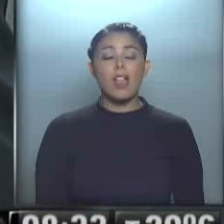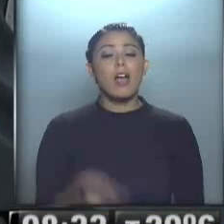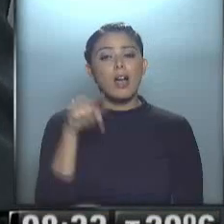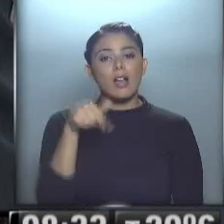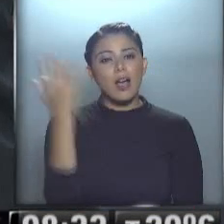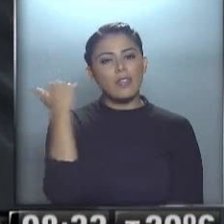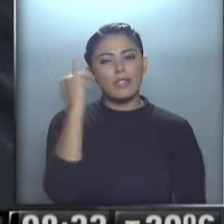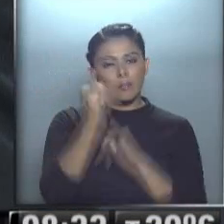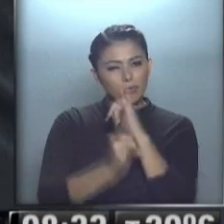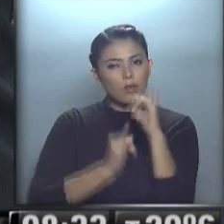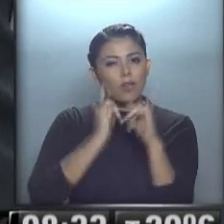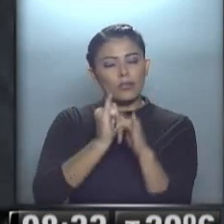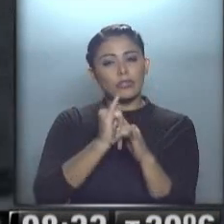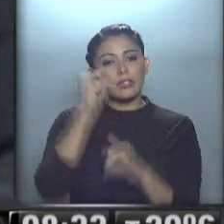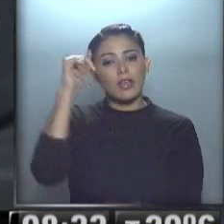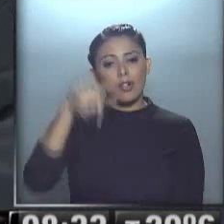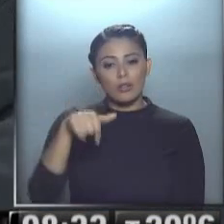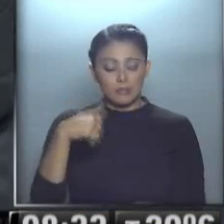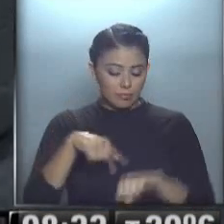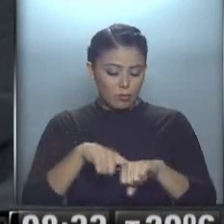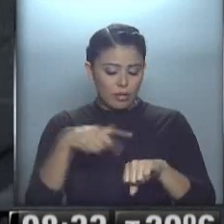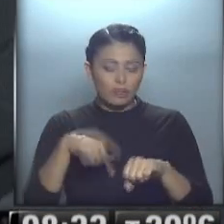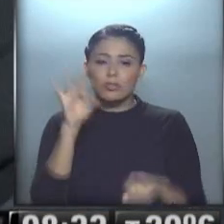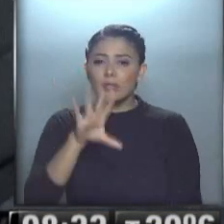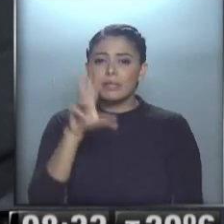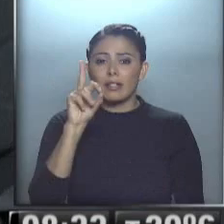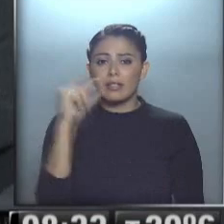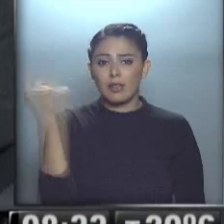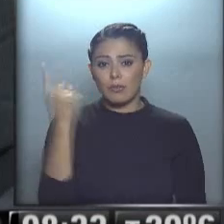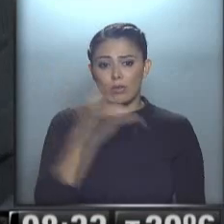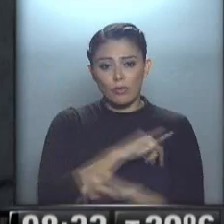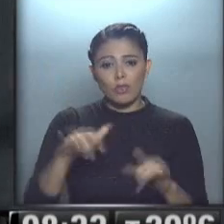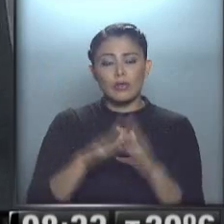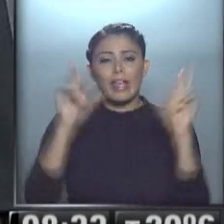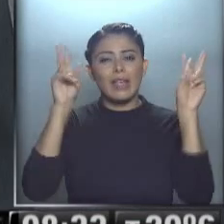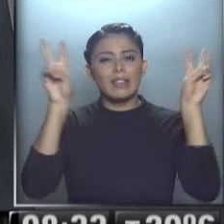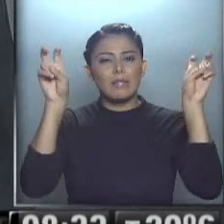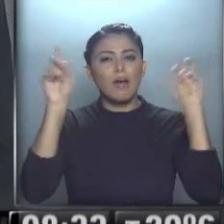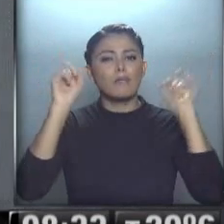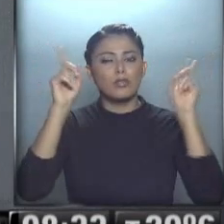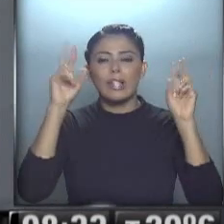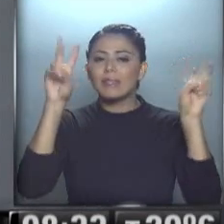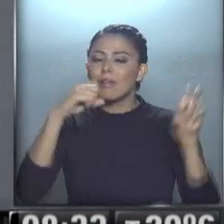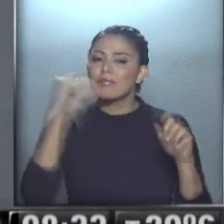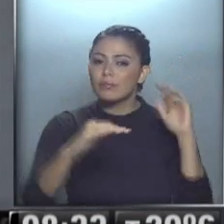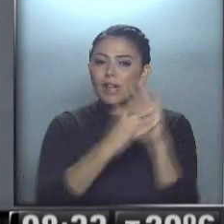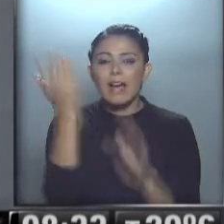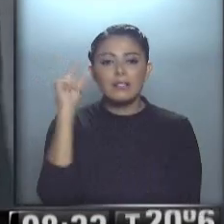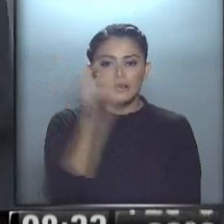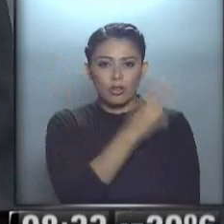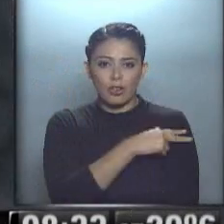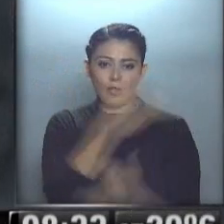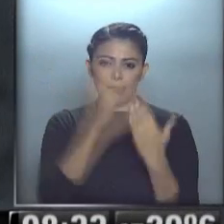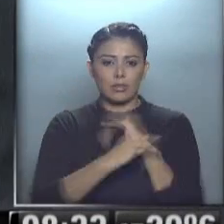Ya nos hemos ocupado ampliamente durante el día de hoy, a pesar de que transcurrió nada más que media hora de noticiero, sobre el tema docente, porque es un tema central. Lo hizo recién el jefe de